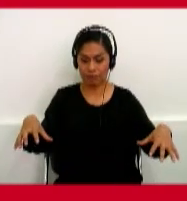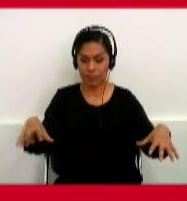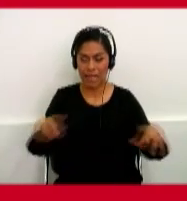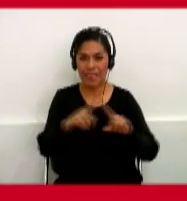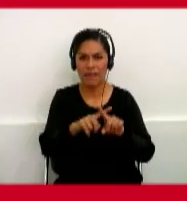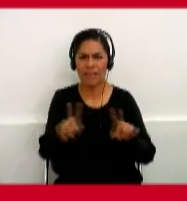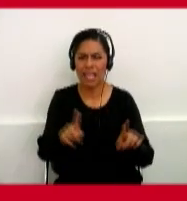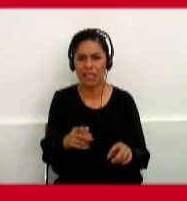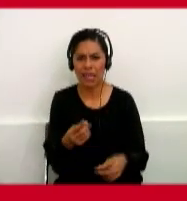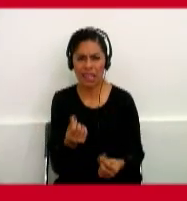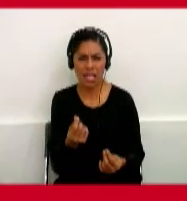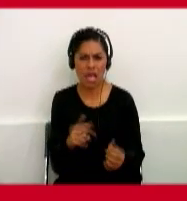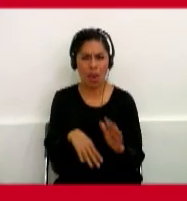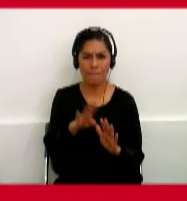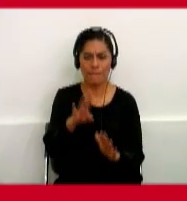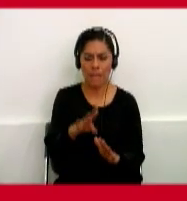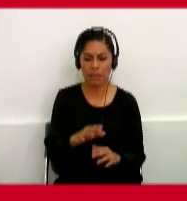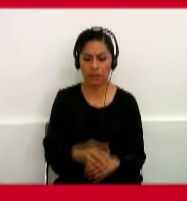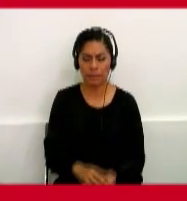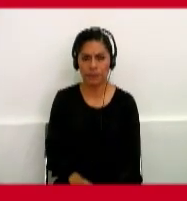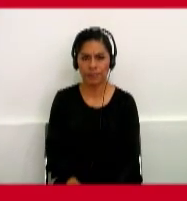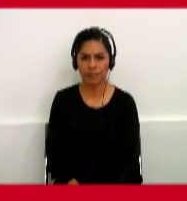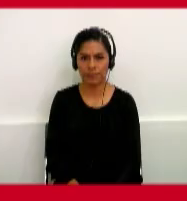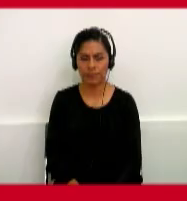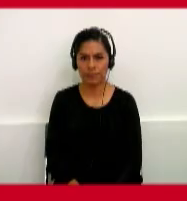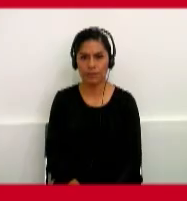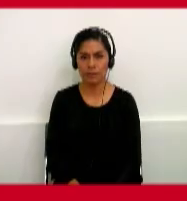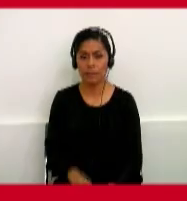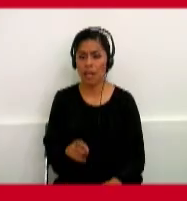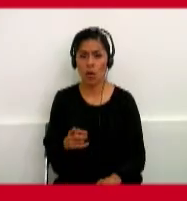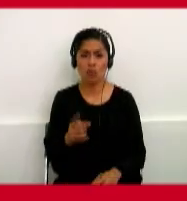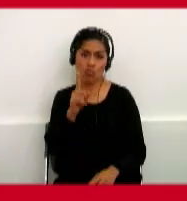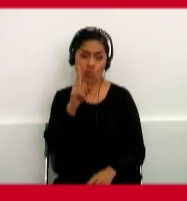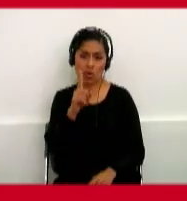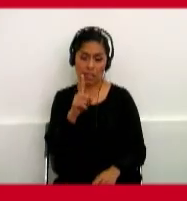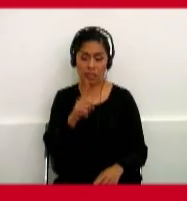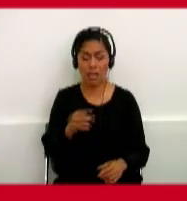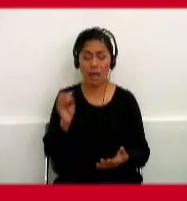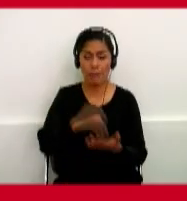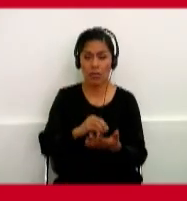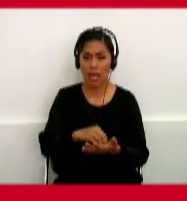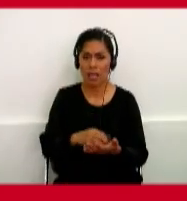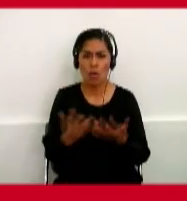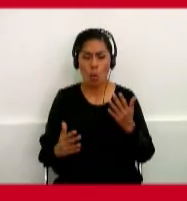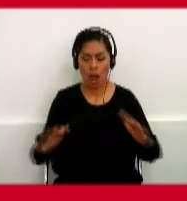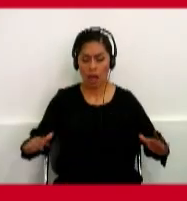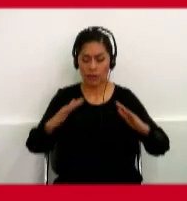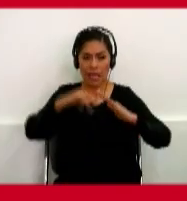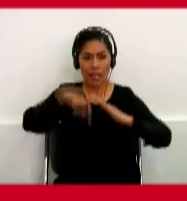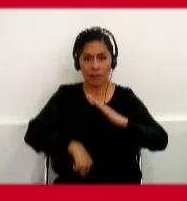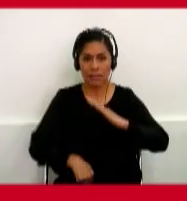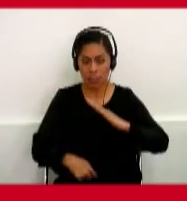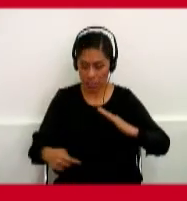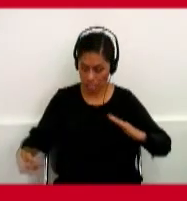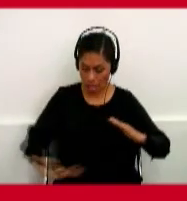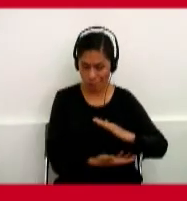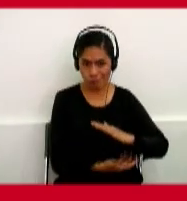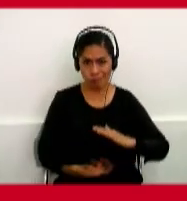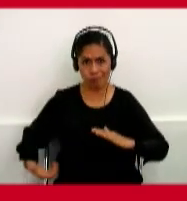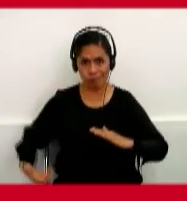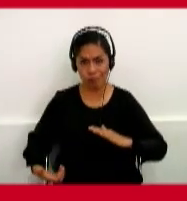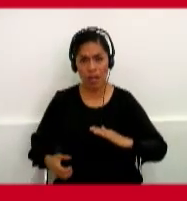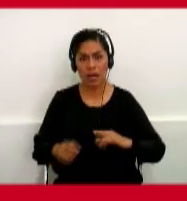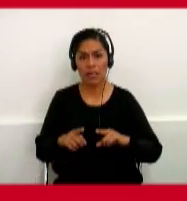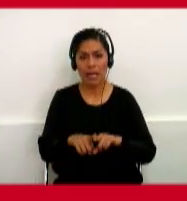el CAPEX, en este caso, para el caso del sublevel stopping, que requiere planta de relleno, dado la menor recuperación y mayor recuperación del yacimiento en el caso del